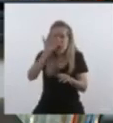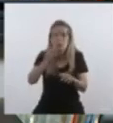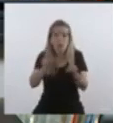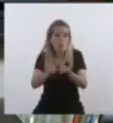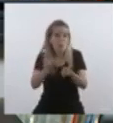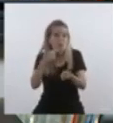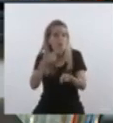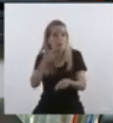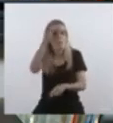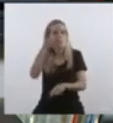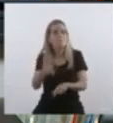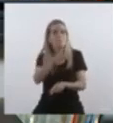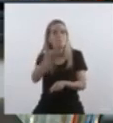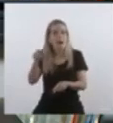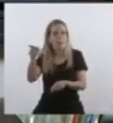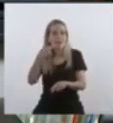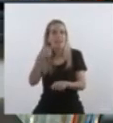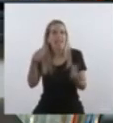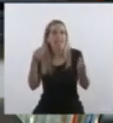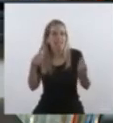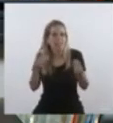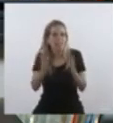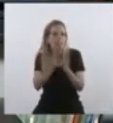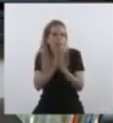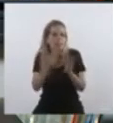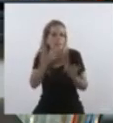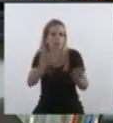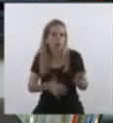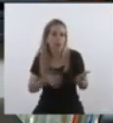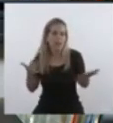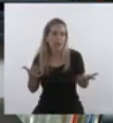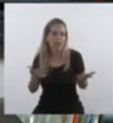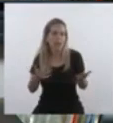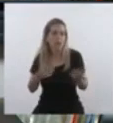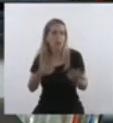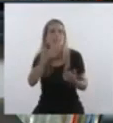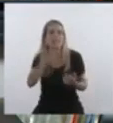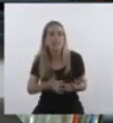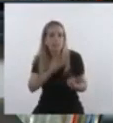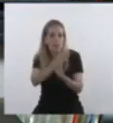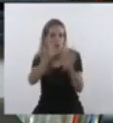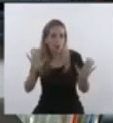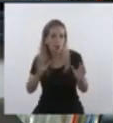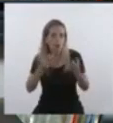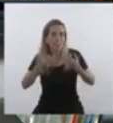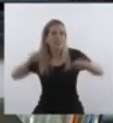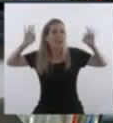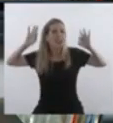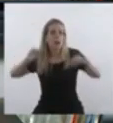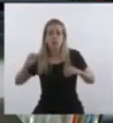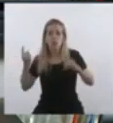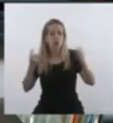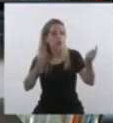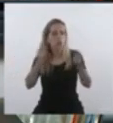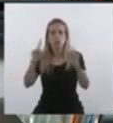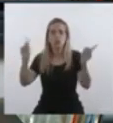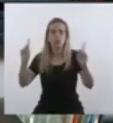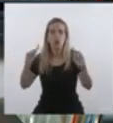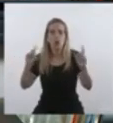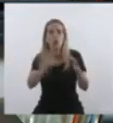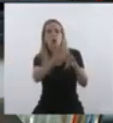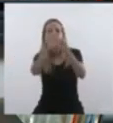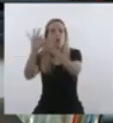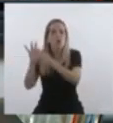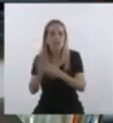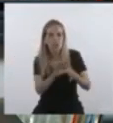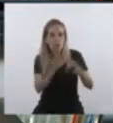Papa Francisco. Entendámoslo de una vez, nadie se salva solo. Nos necesitamos entre